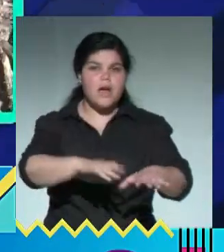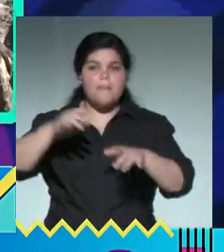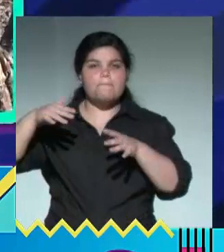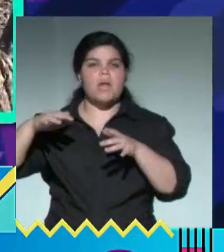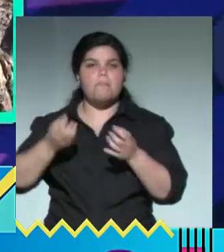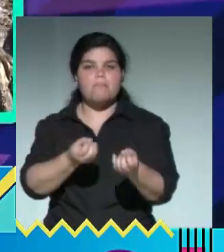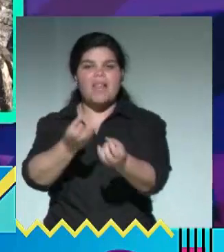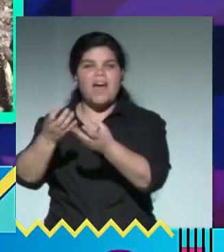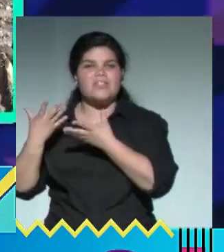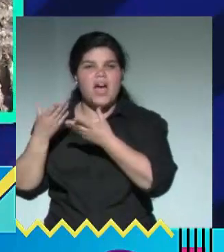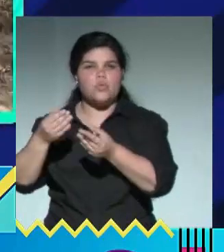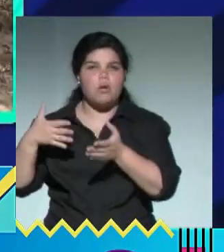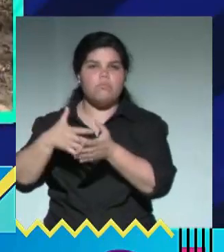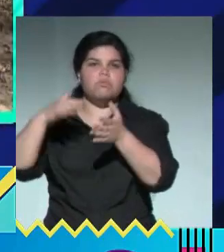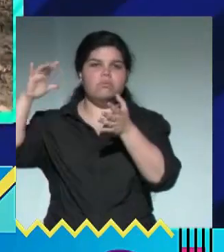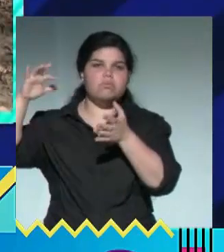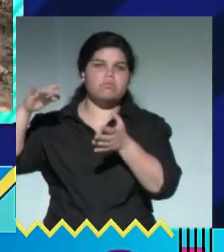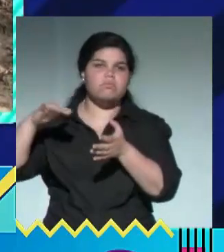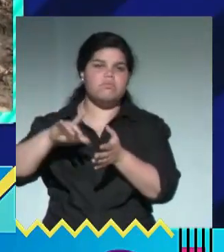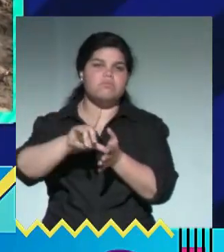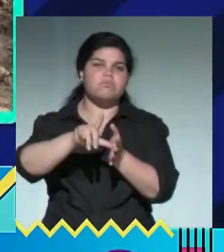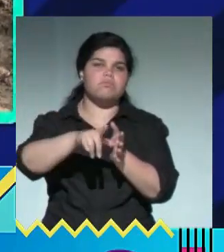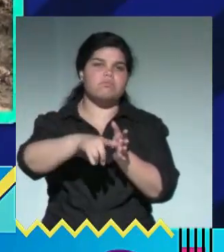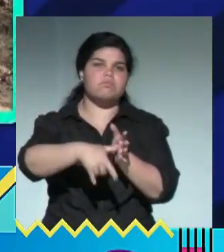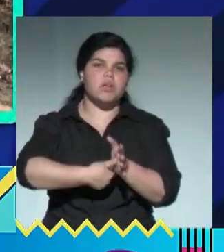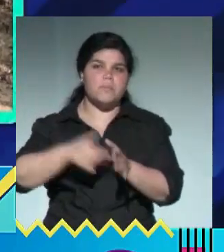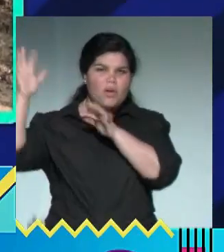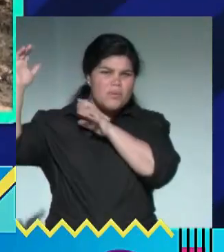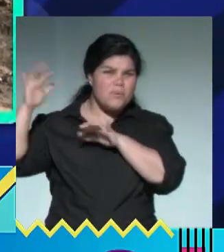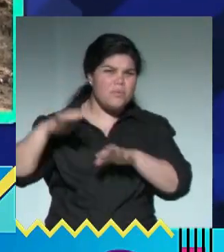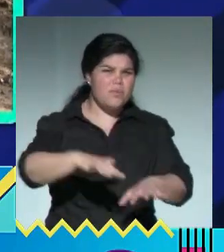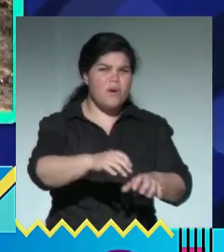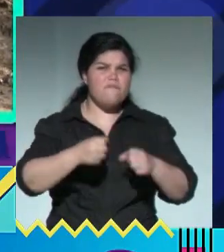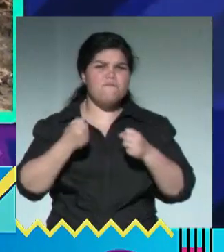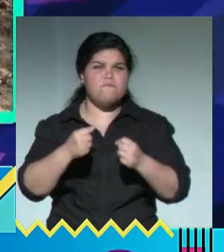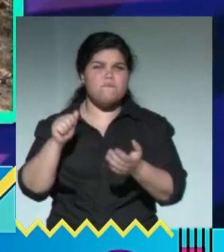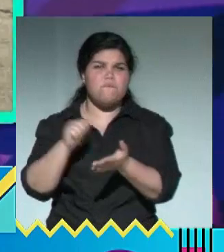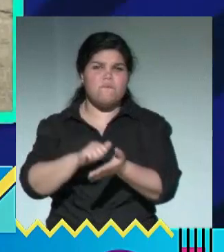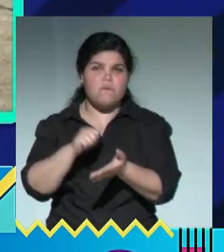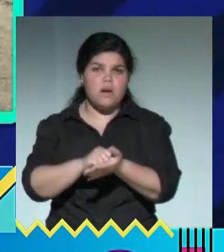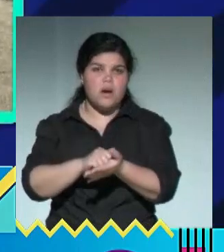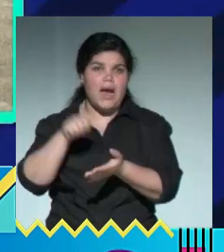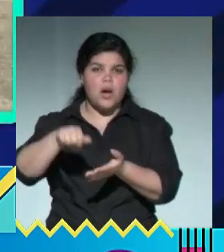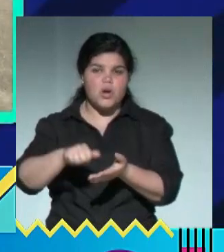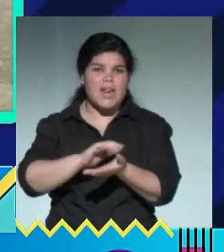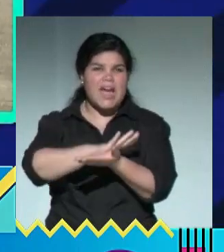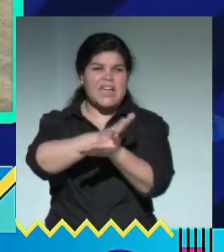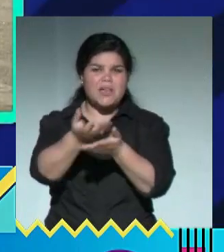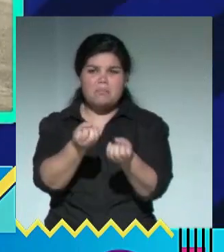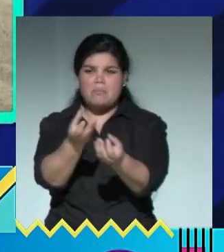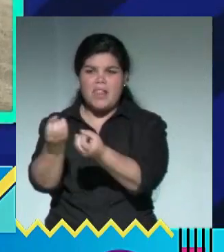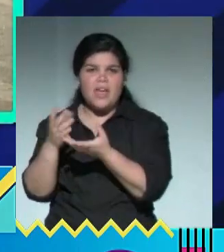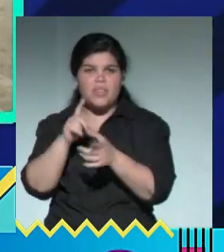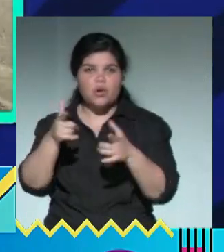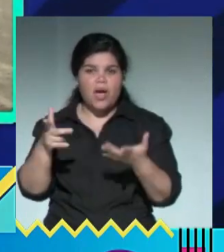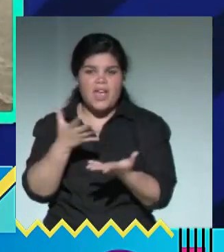esa escorrentía de material sólido, de suelo, que en este caso ahora ha quedado descubierto sin la posibilidad